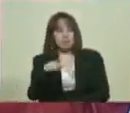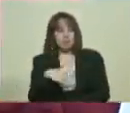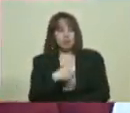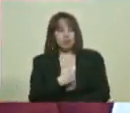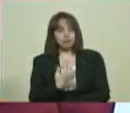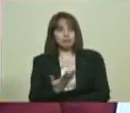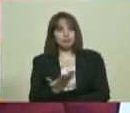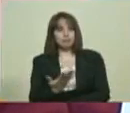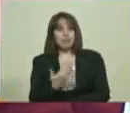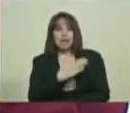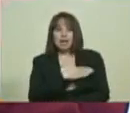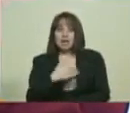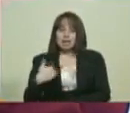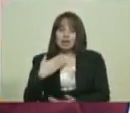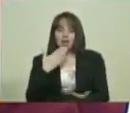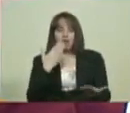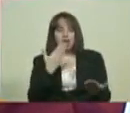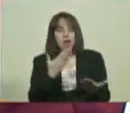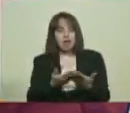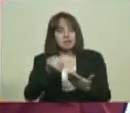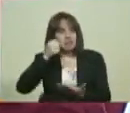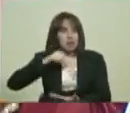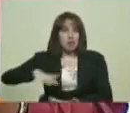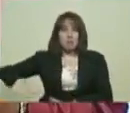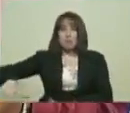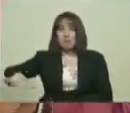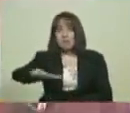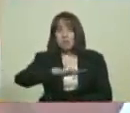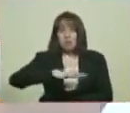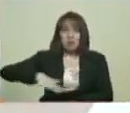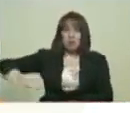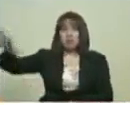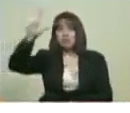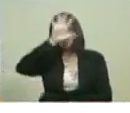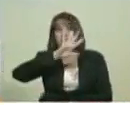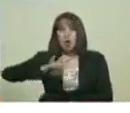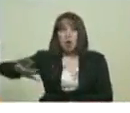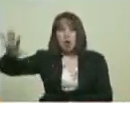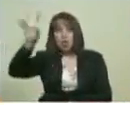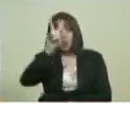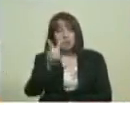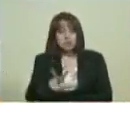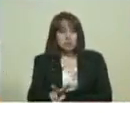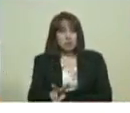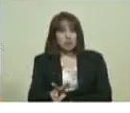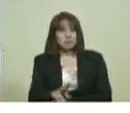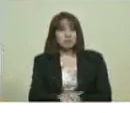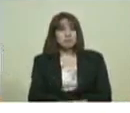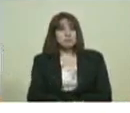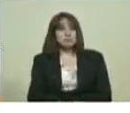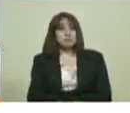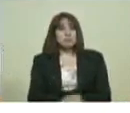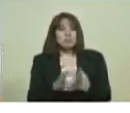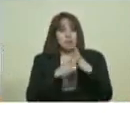Yo quiero darle las gracias al pueblo, a lo largo y ancho del país, a todos ustedes, compatriotas.